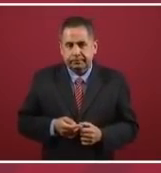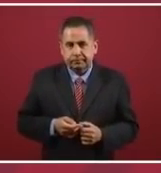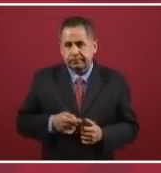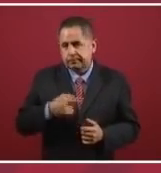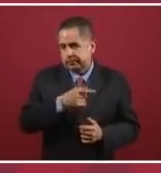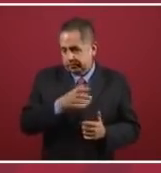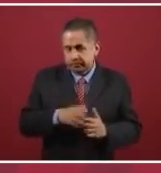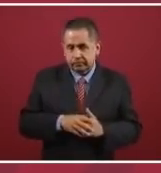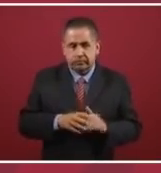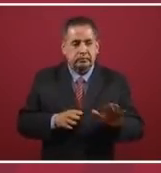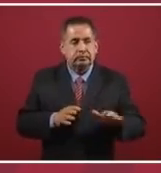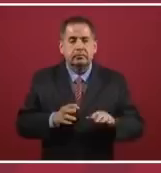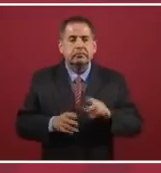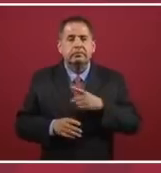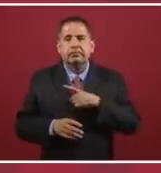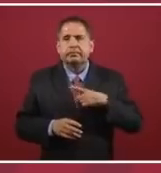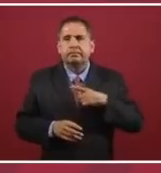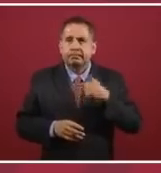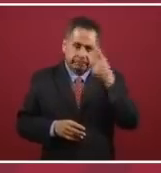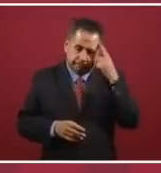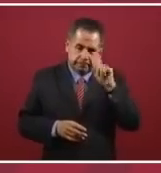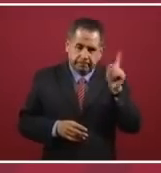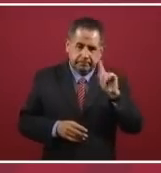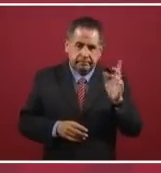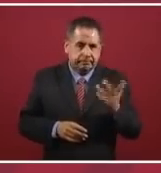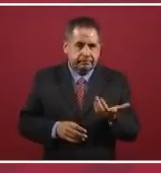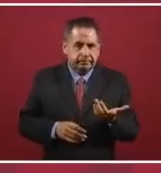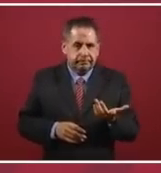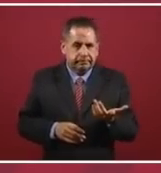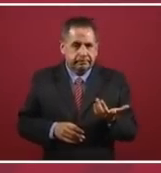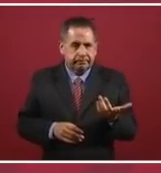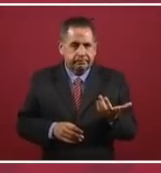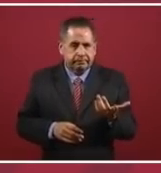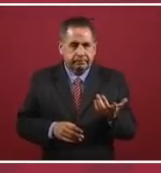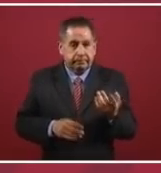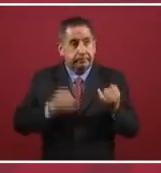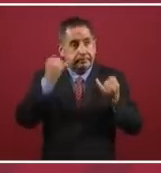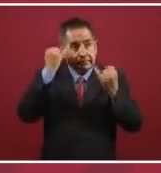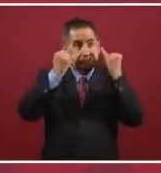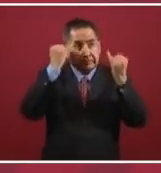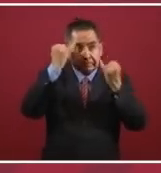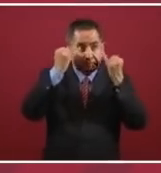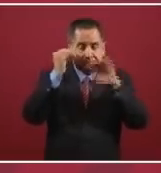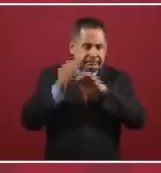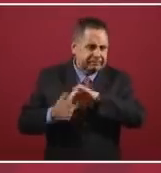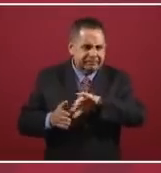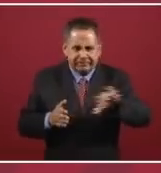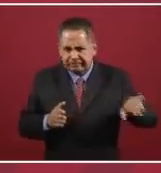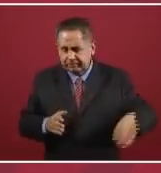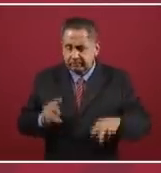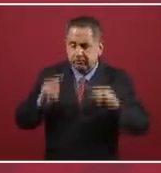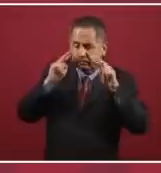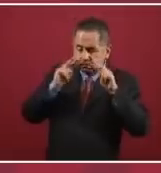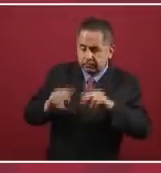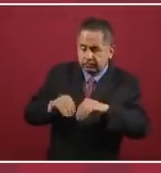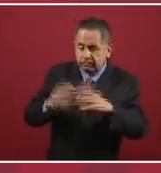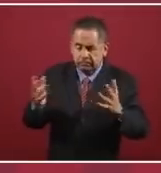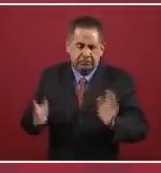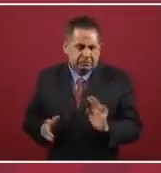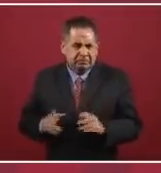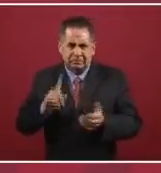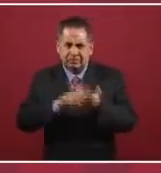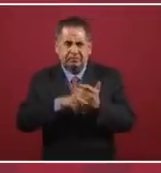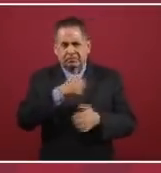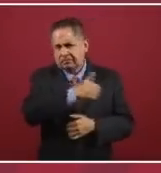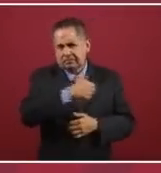hagan a un lado la carga ideológica que siempre hay